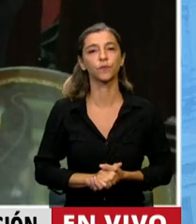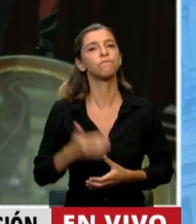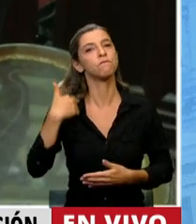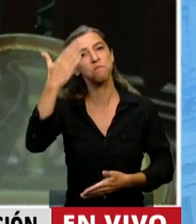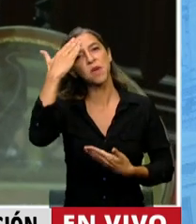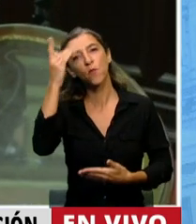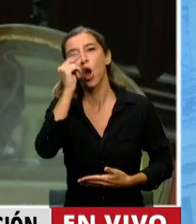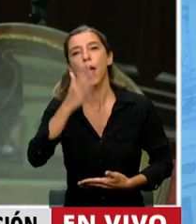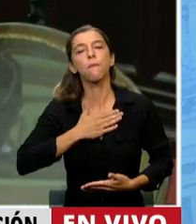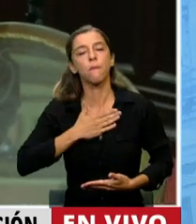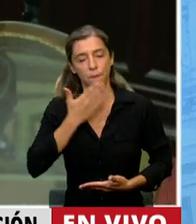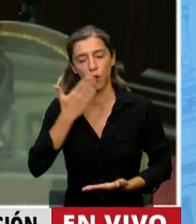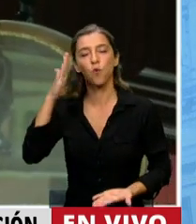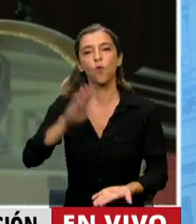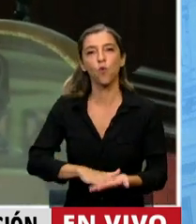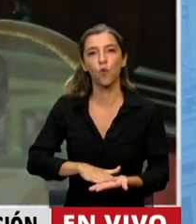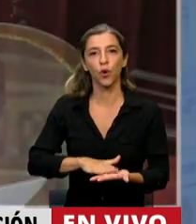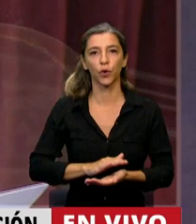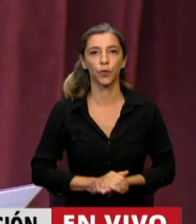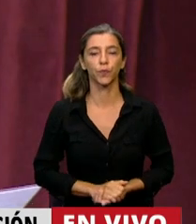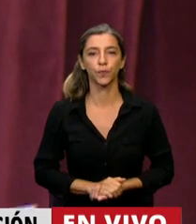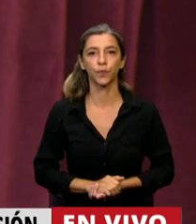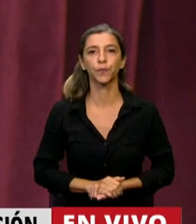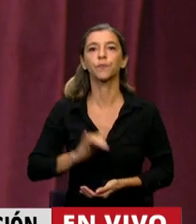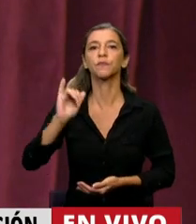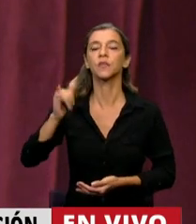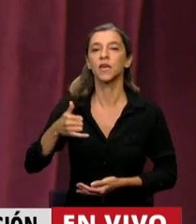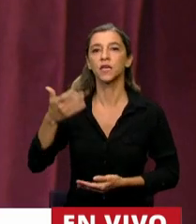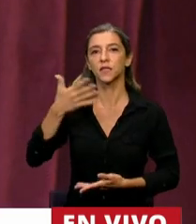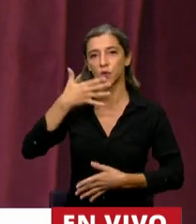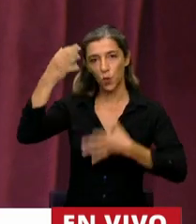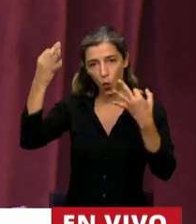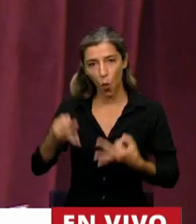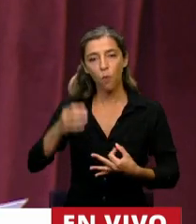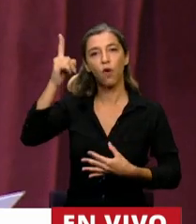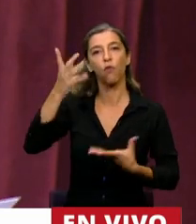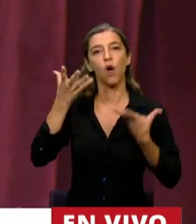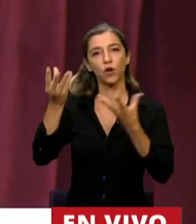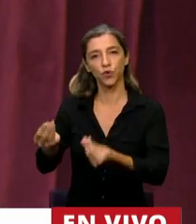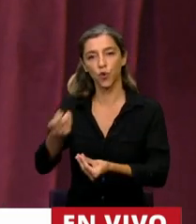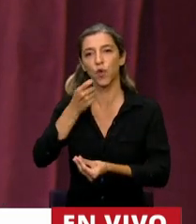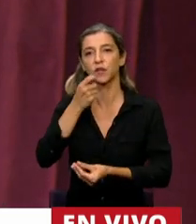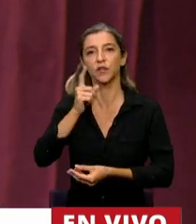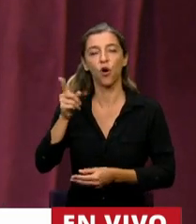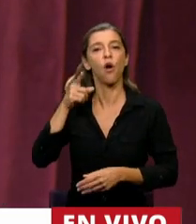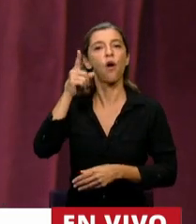de mi padre, juro. Si así lo hicierais, Dios os ayude, y si no, él y la patria os lo